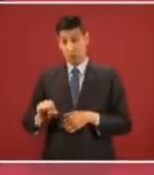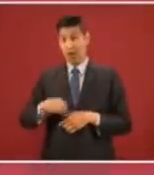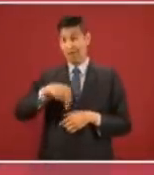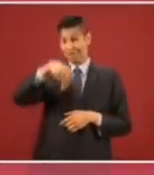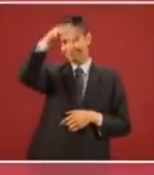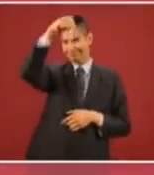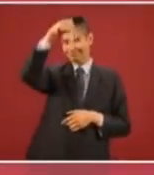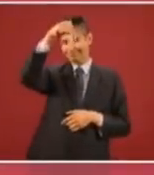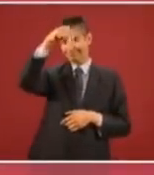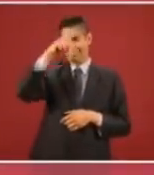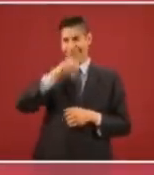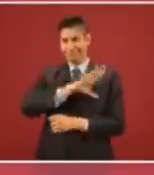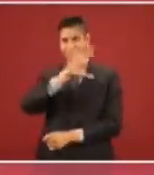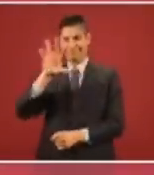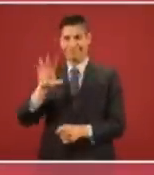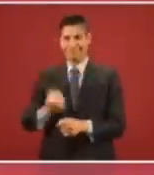para